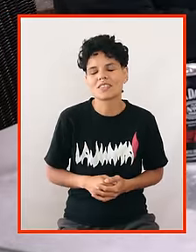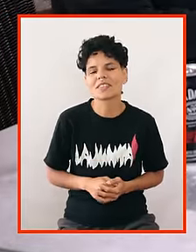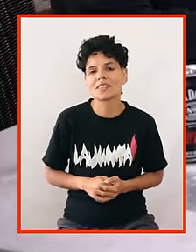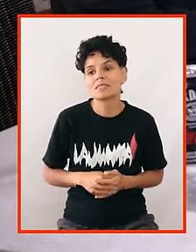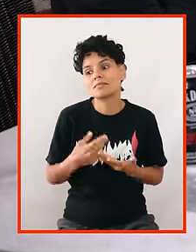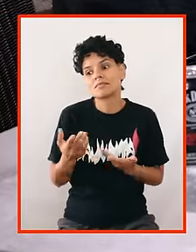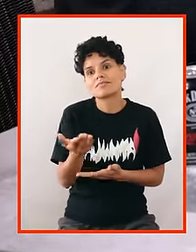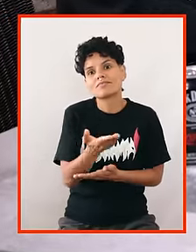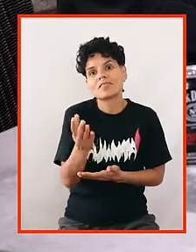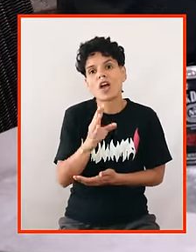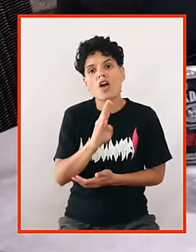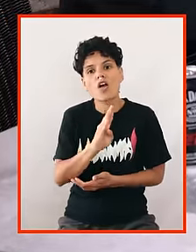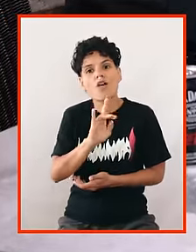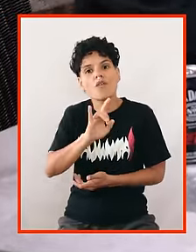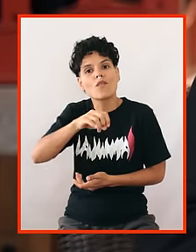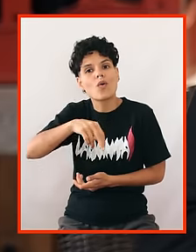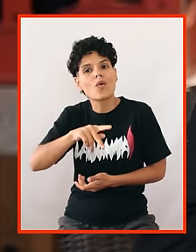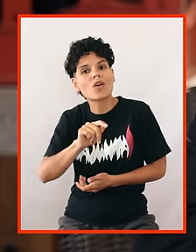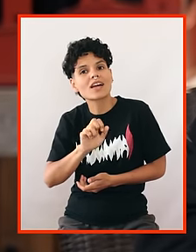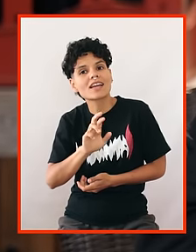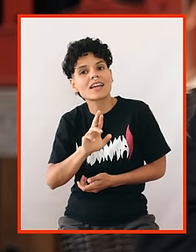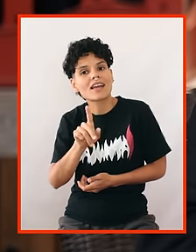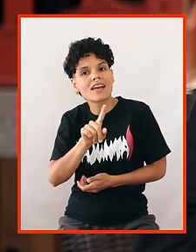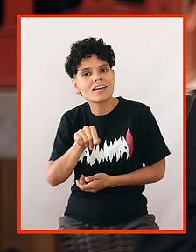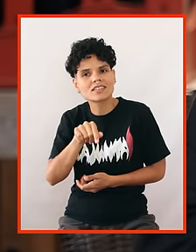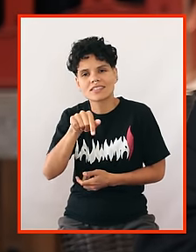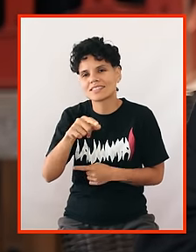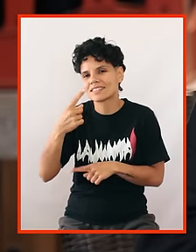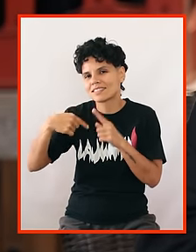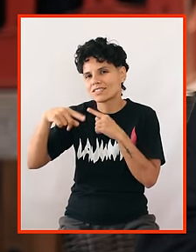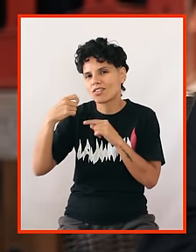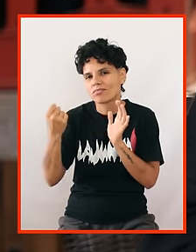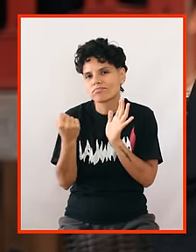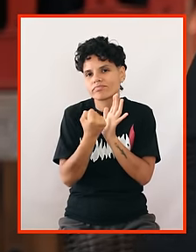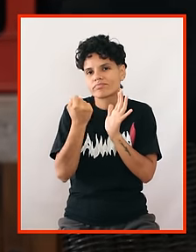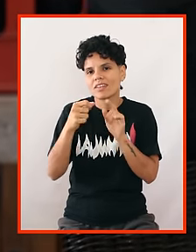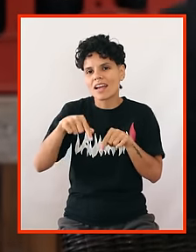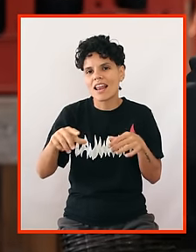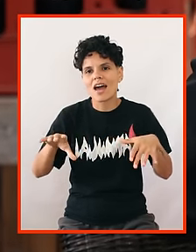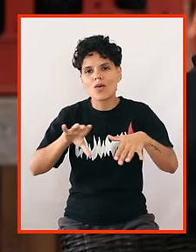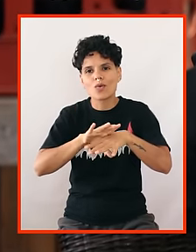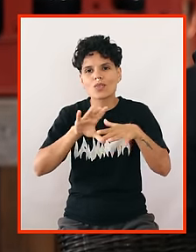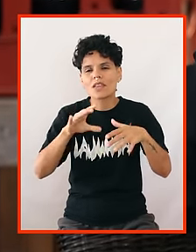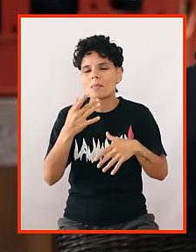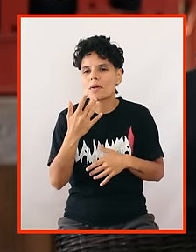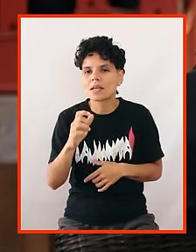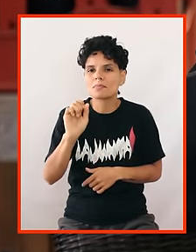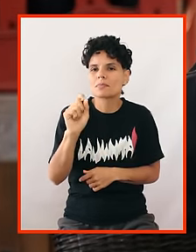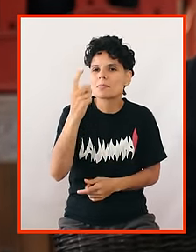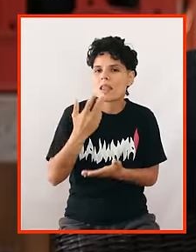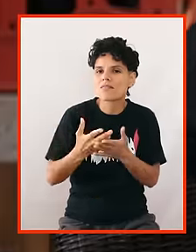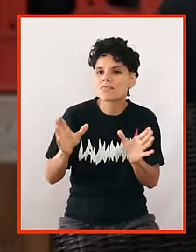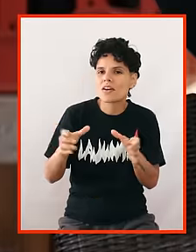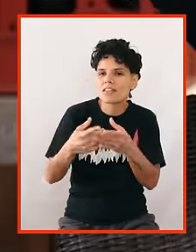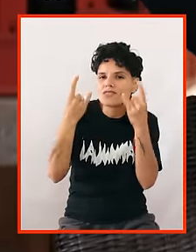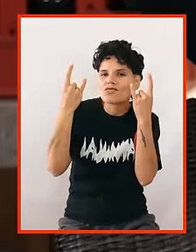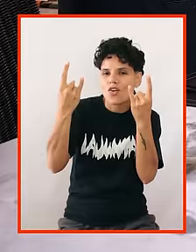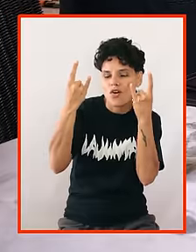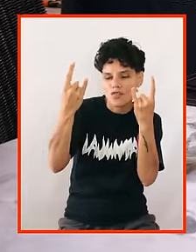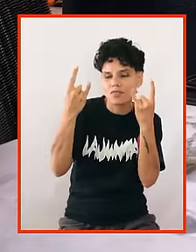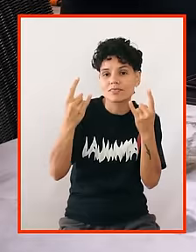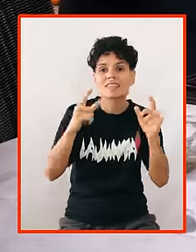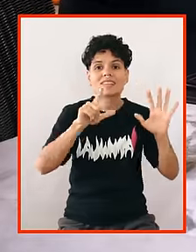pero la verdad es que estamos acá... con los Bunkers, en un capítulo que yo les mencionaba que es histórico. Primera banda de rock en la Junta, en el capítulo